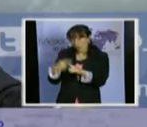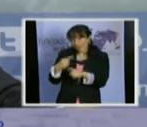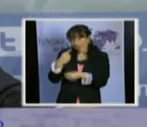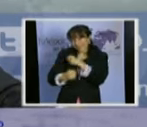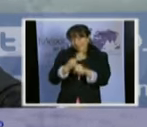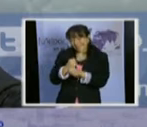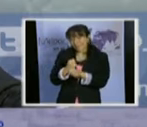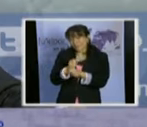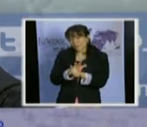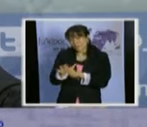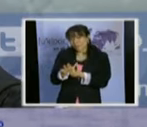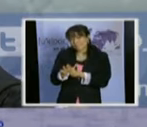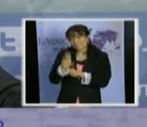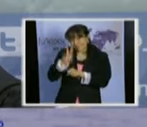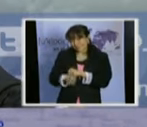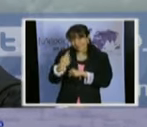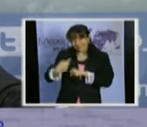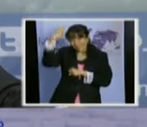fe.